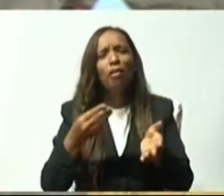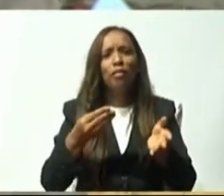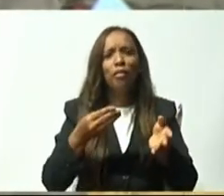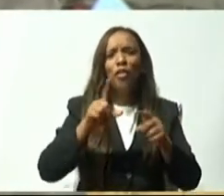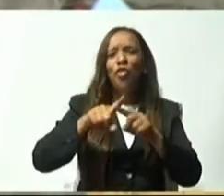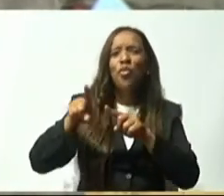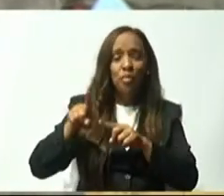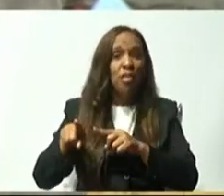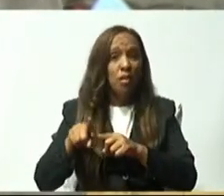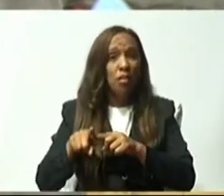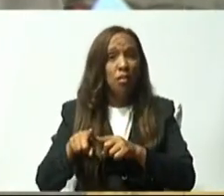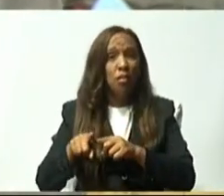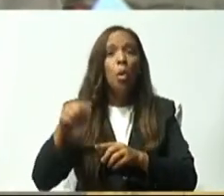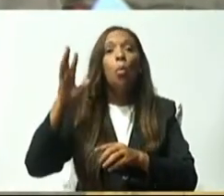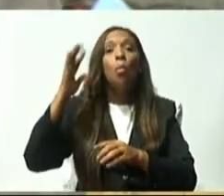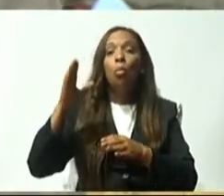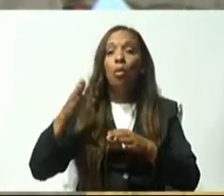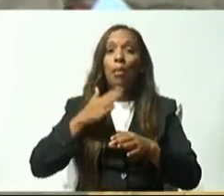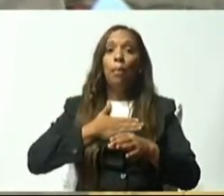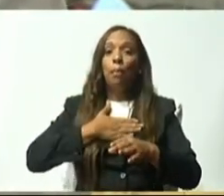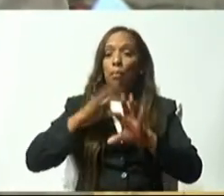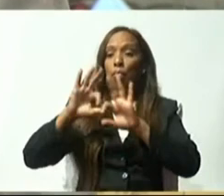municipio de Santiago.